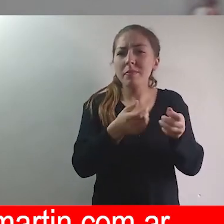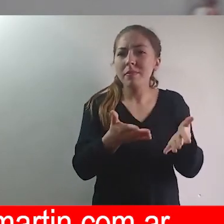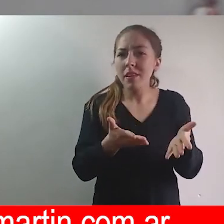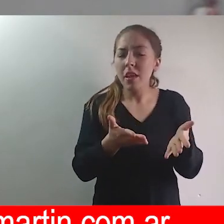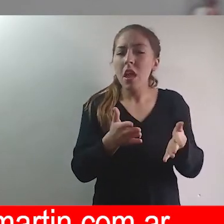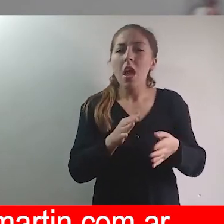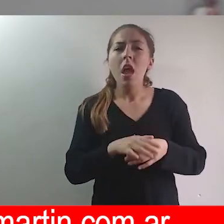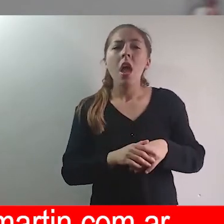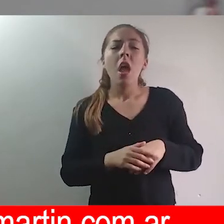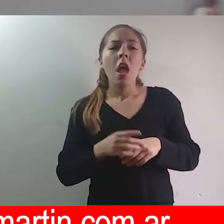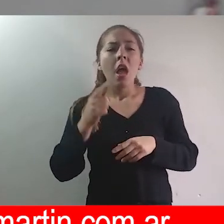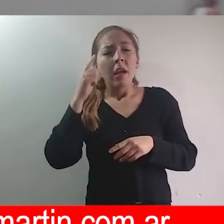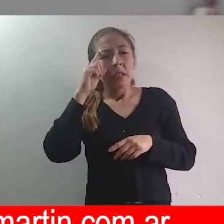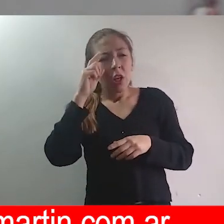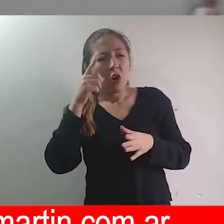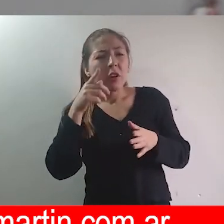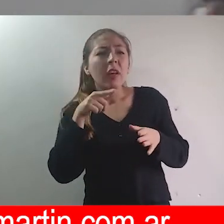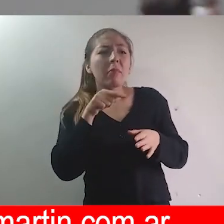y creo que